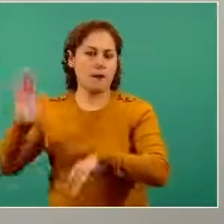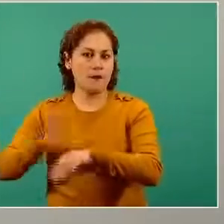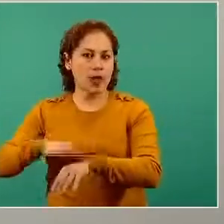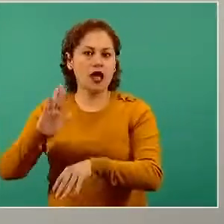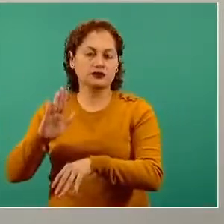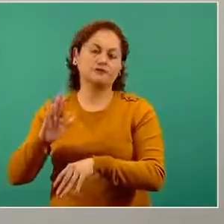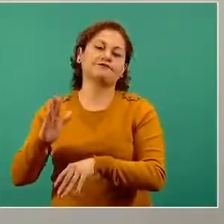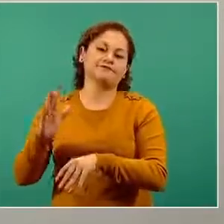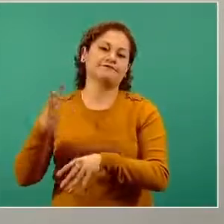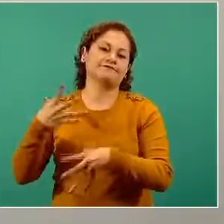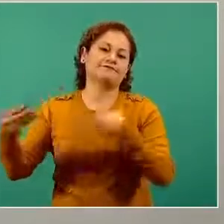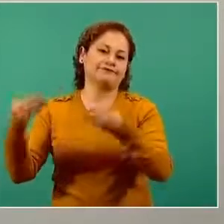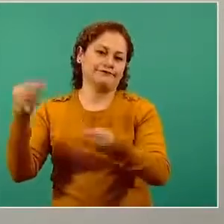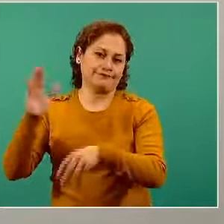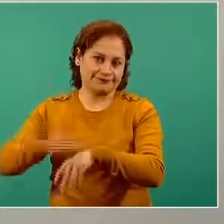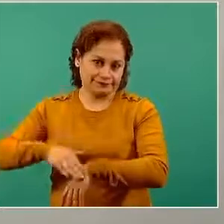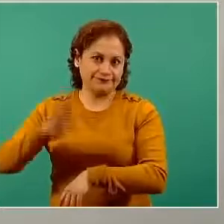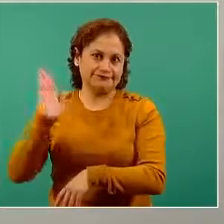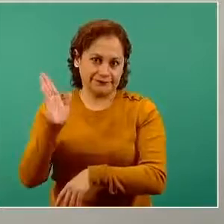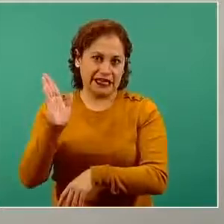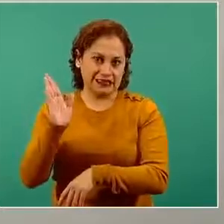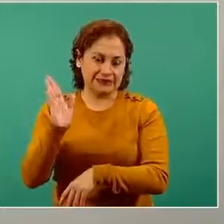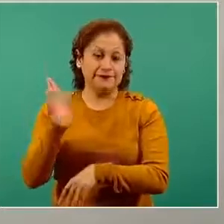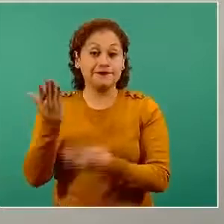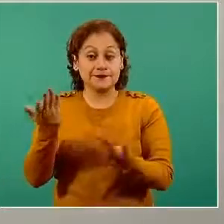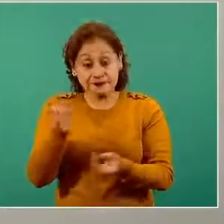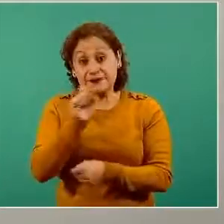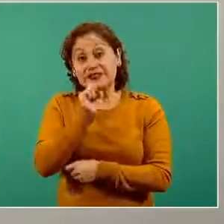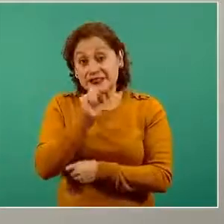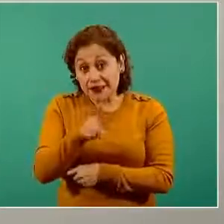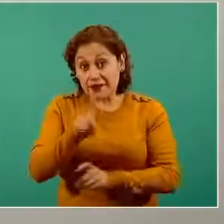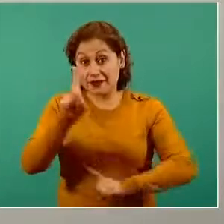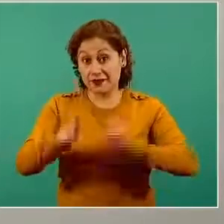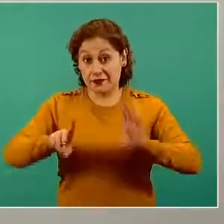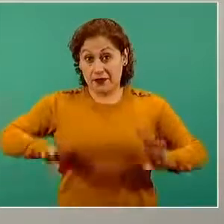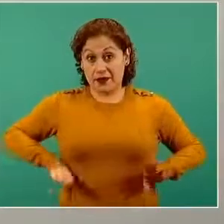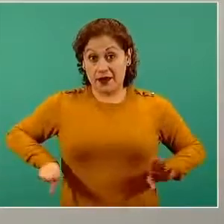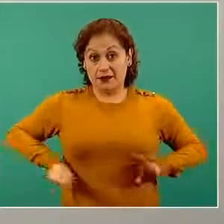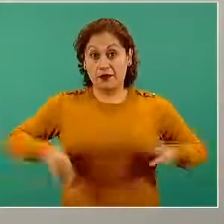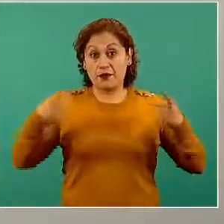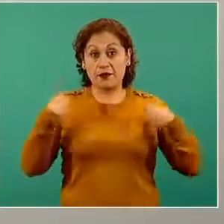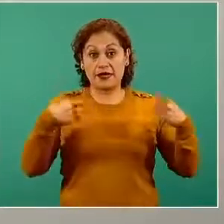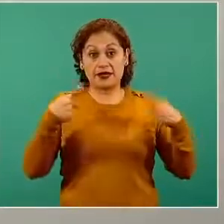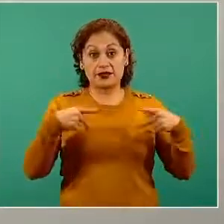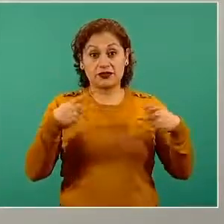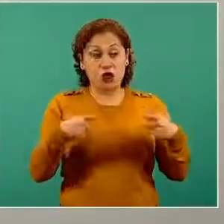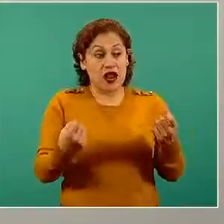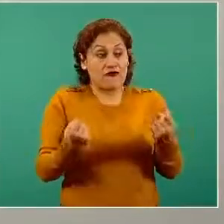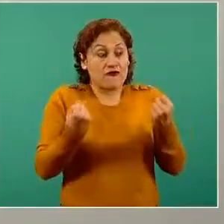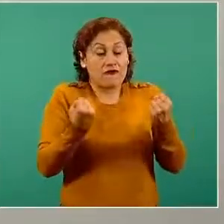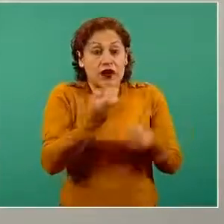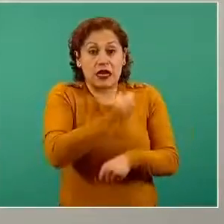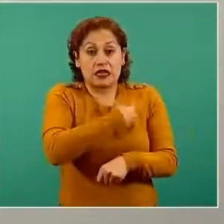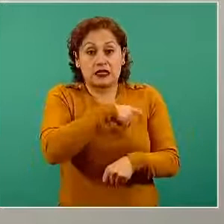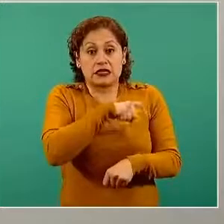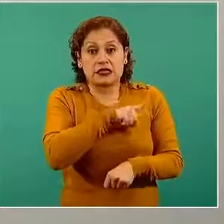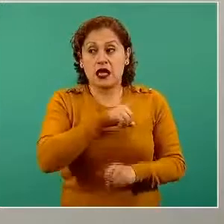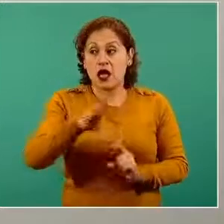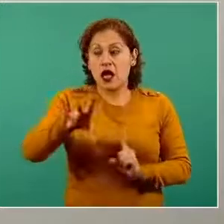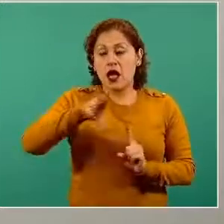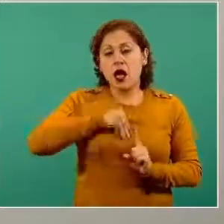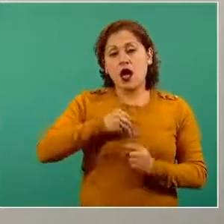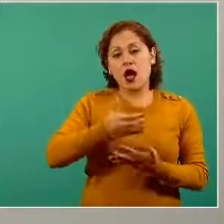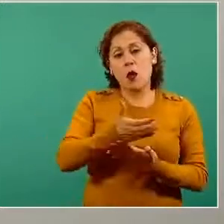enfermedad grave, enfermedad crítica, y dentro de ese grupo precisamente de enfermos críticos vamos a tener